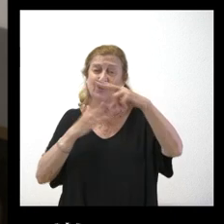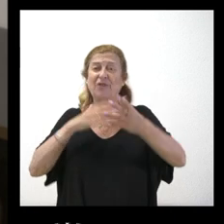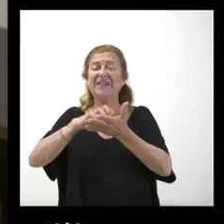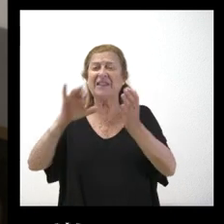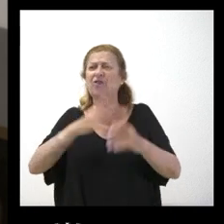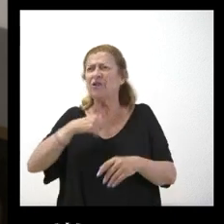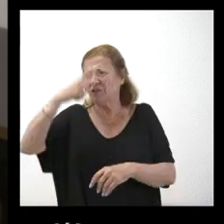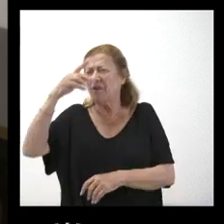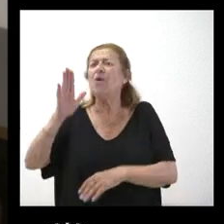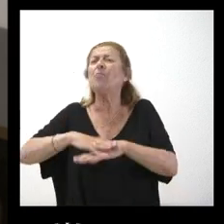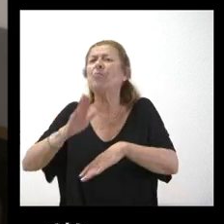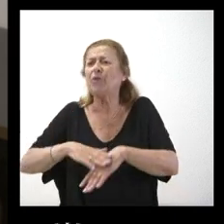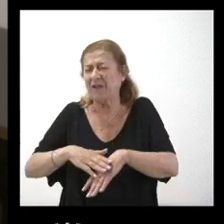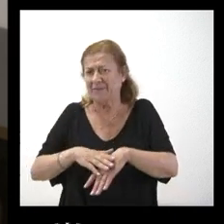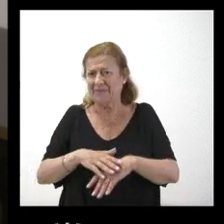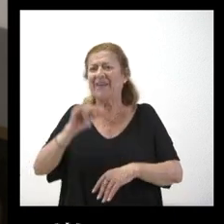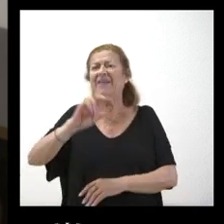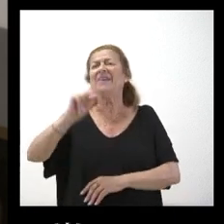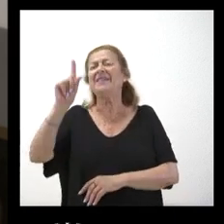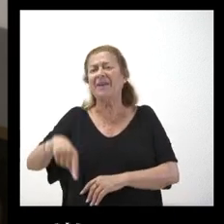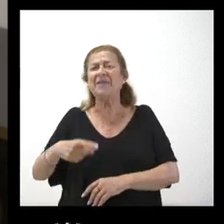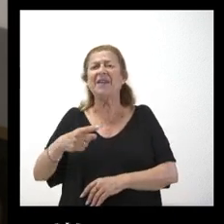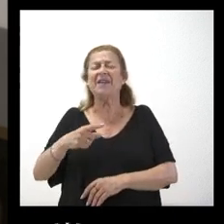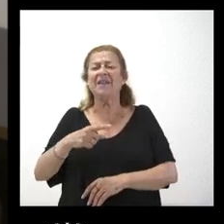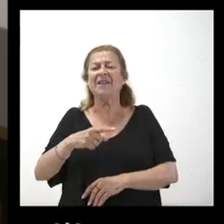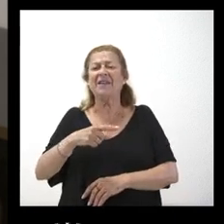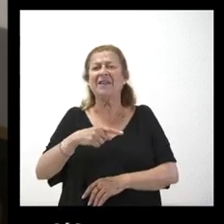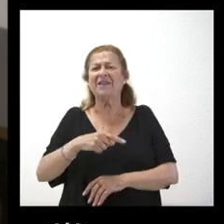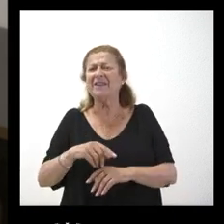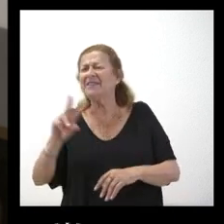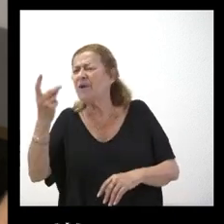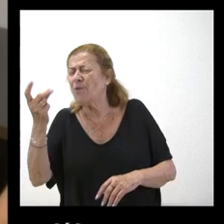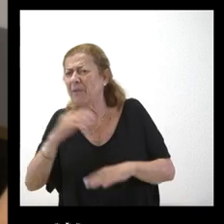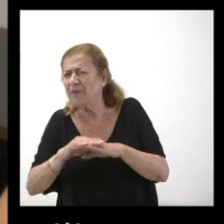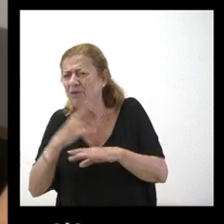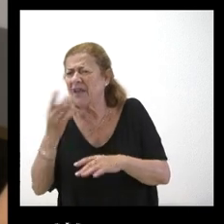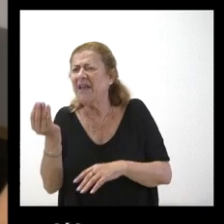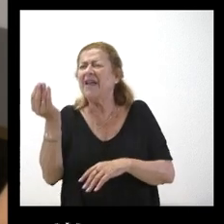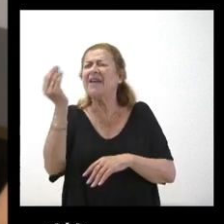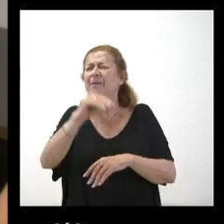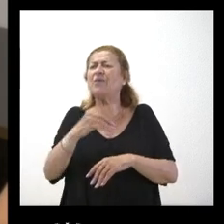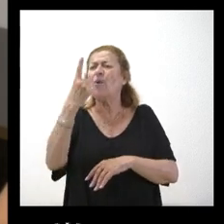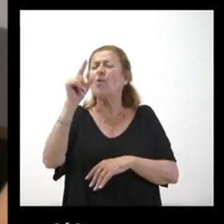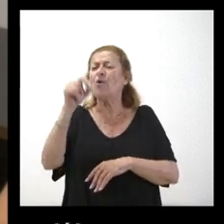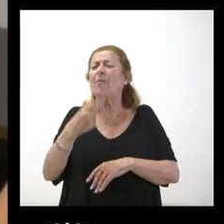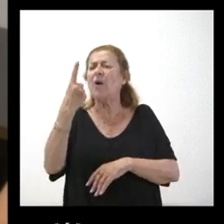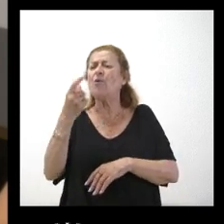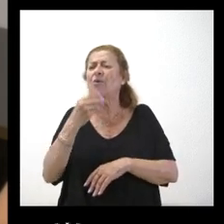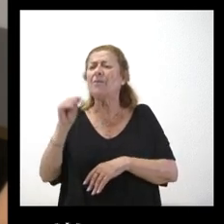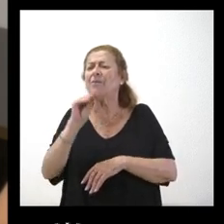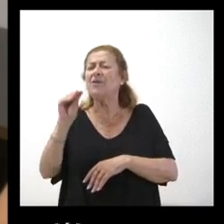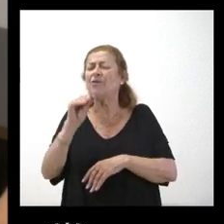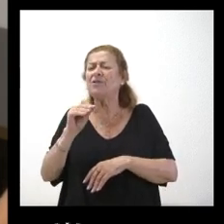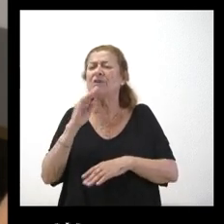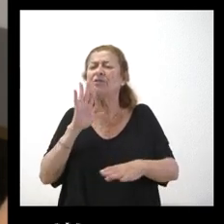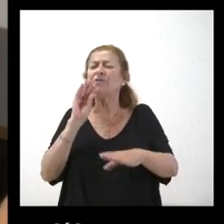debe y sobre otros temas eh comunidades como la segunda pregunta es Sí el incremento que hay de 1,1 millones a la subvención anual